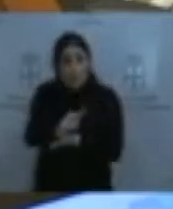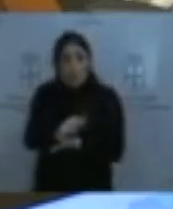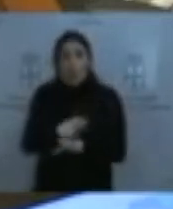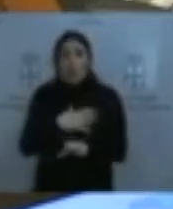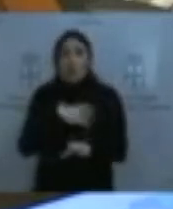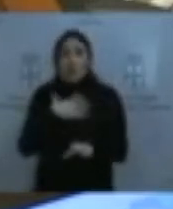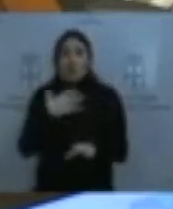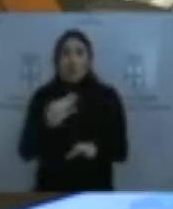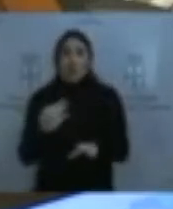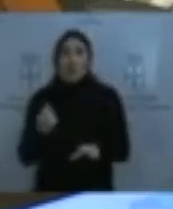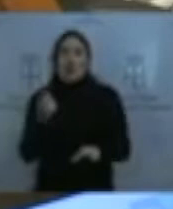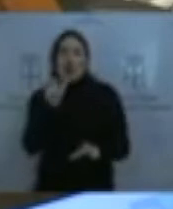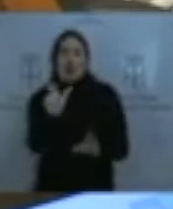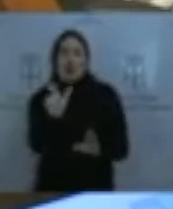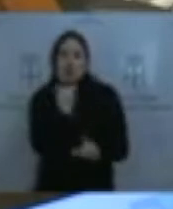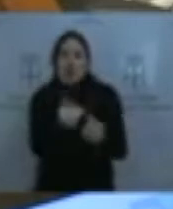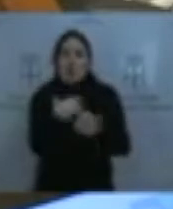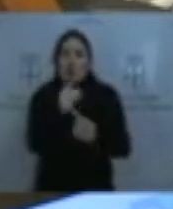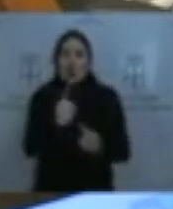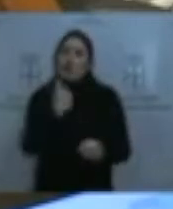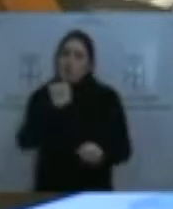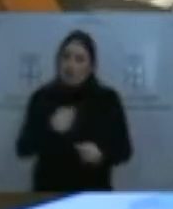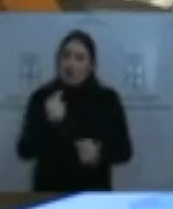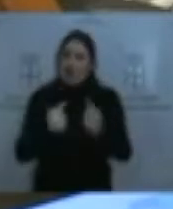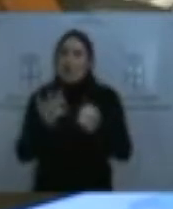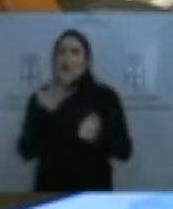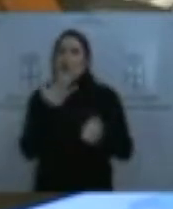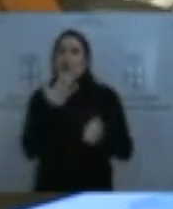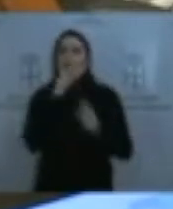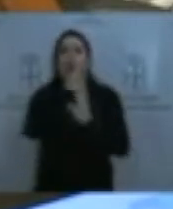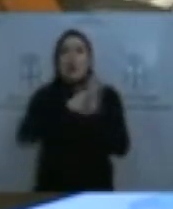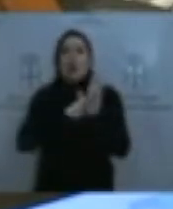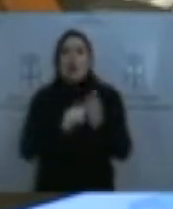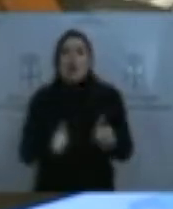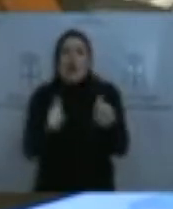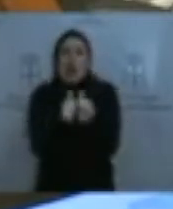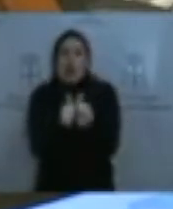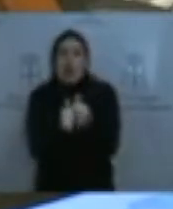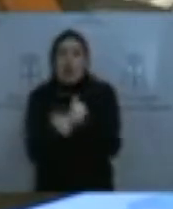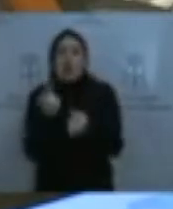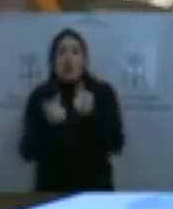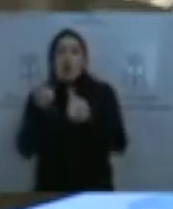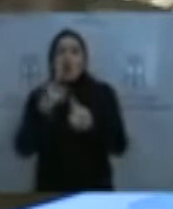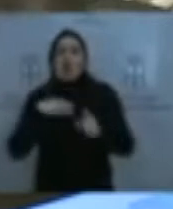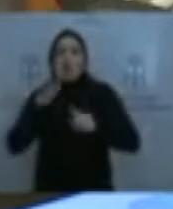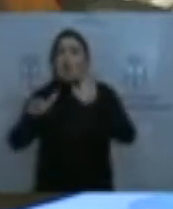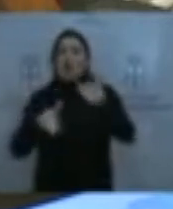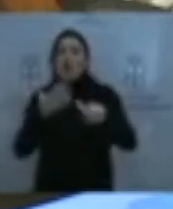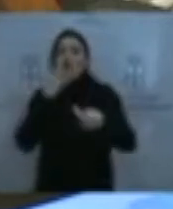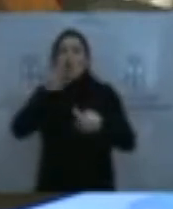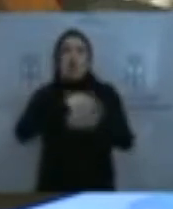al importe previsto, ¿no? Y eso también pasa, por ejemplo, en los programas de acompañamiento, pues a veces se puede sacar una convocatoria a 4 millones y se